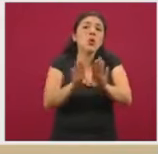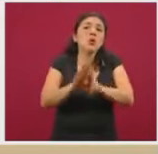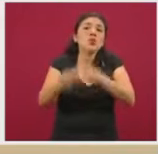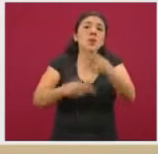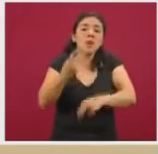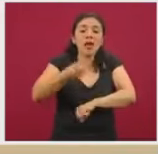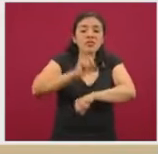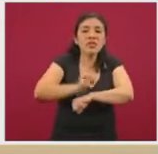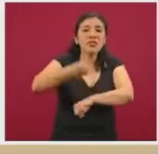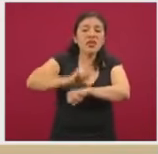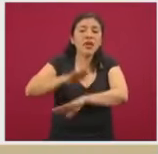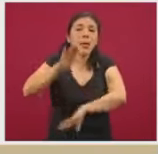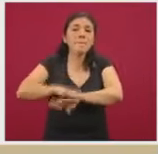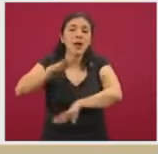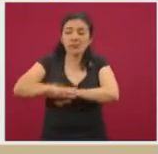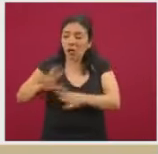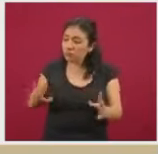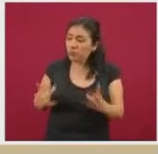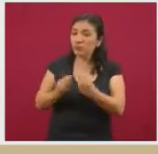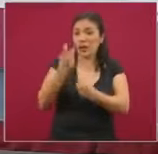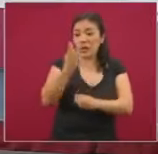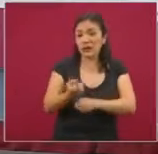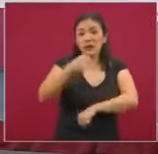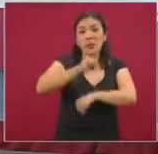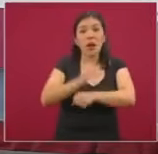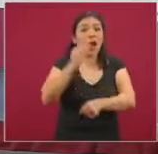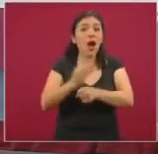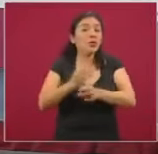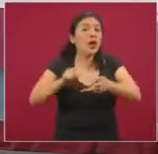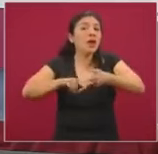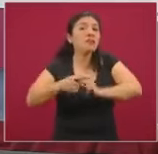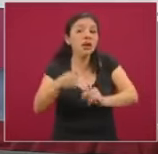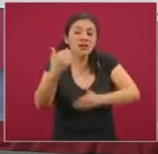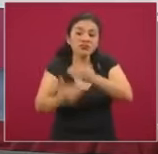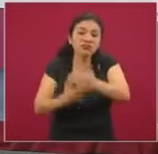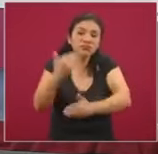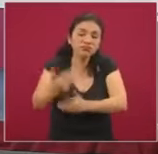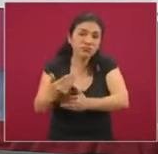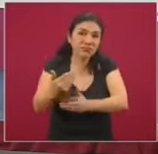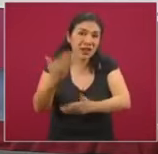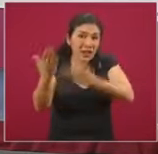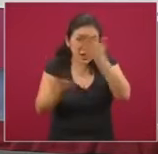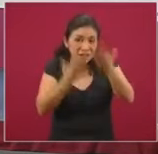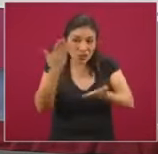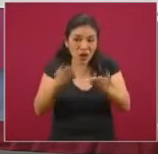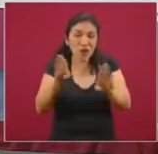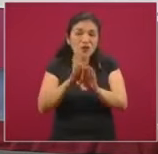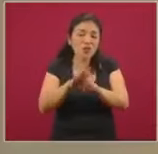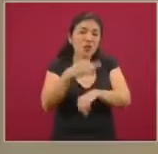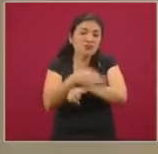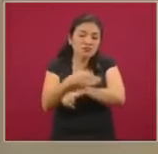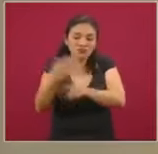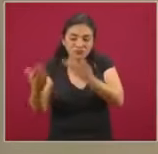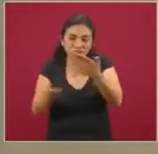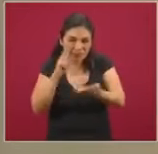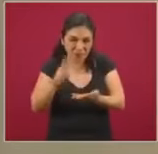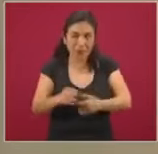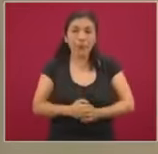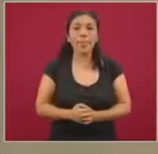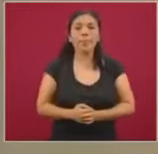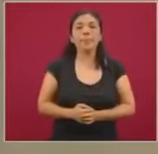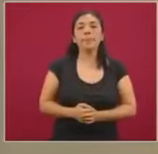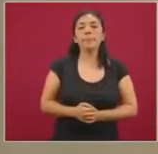vayan integrando los casos durante esta semana que apenas vamos a iniciar a transitar. Vamos a ver